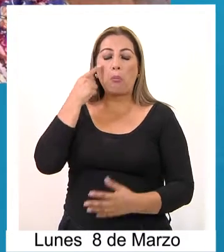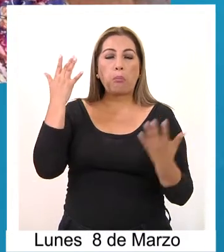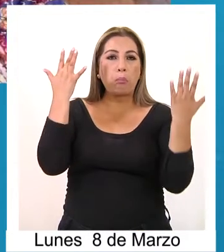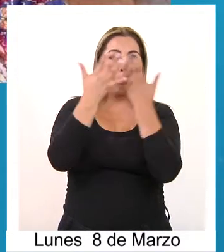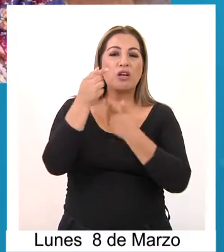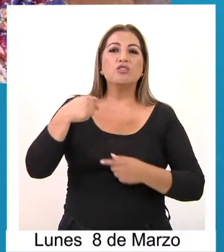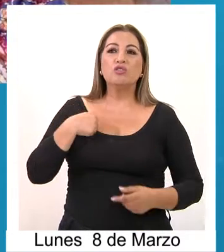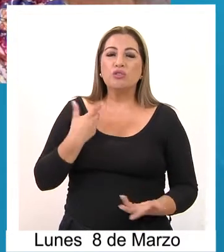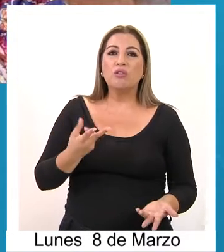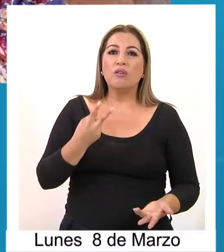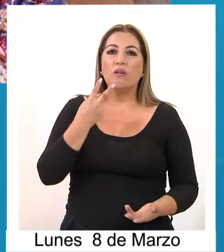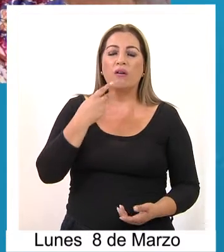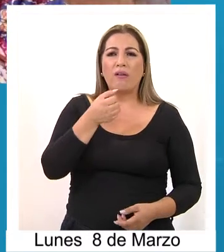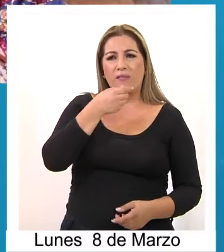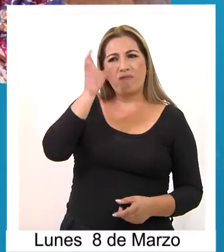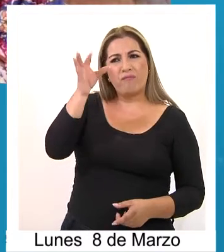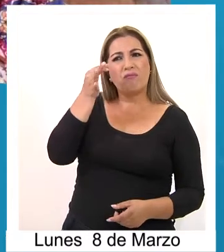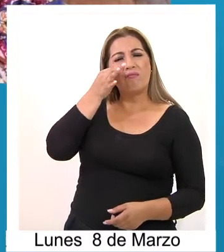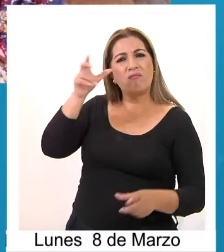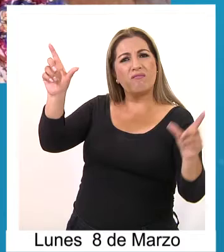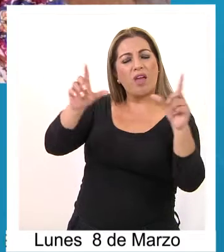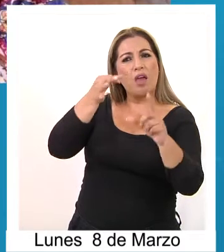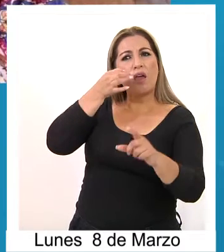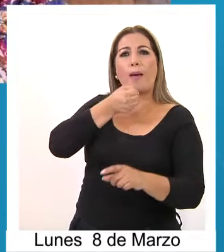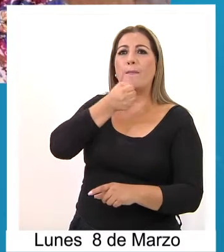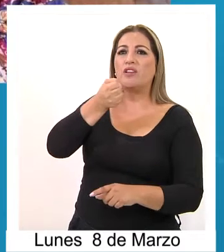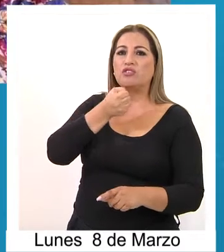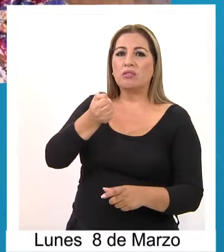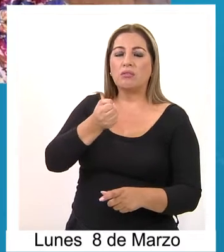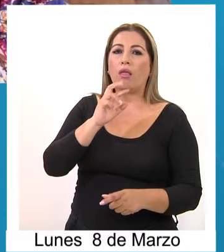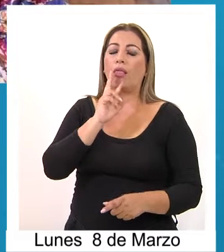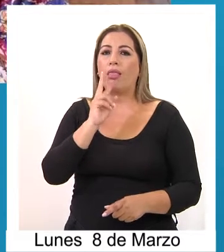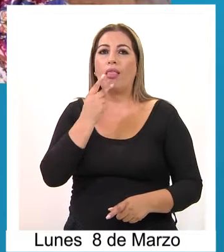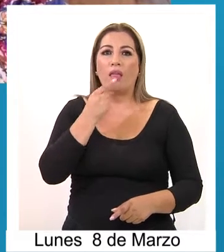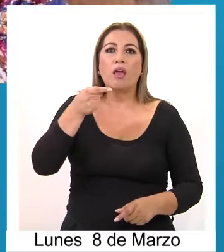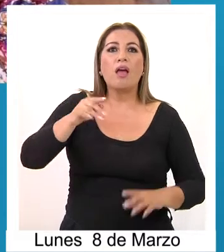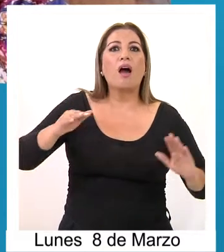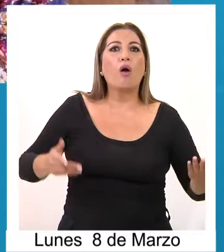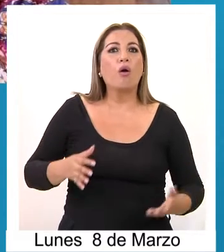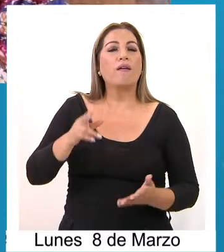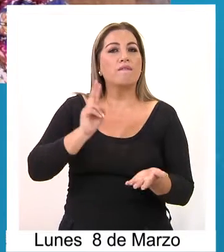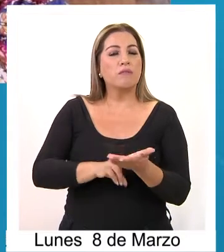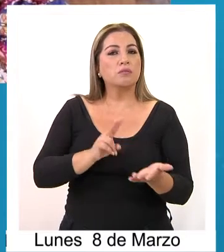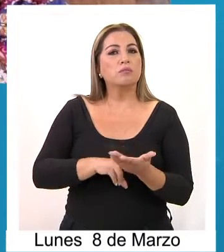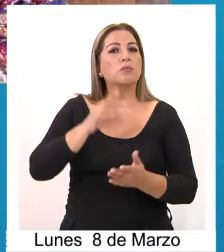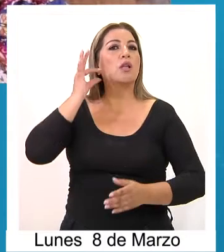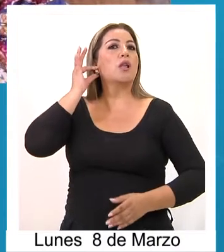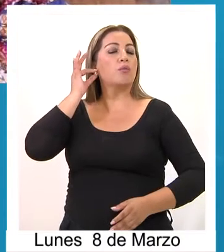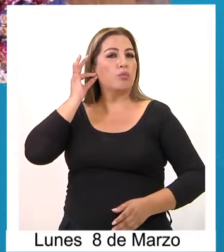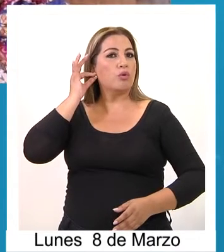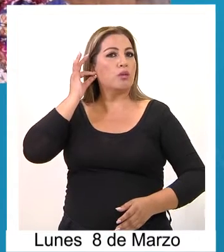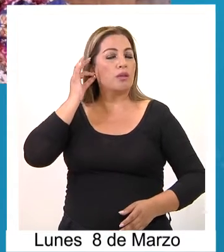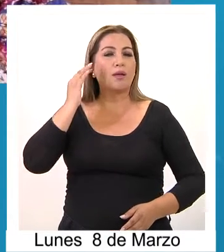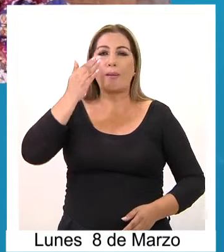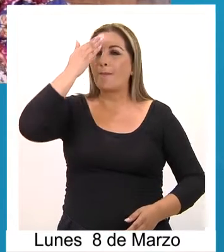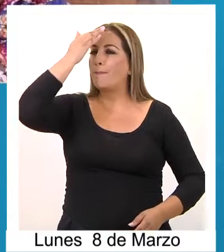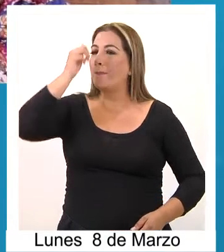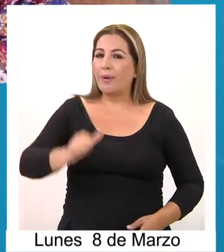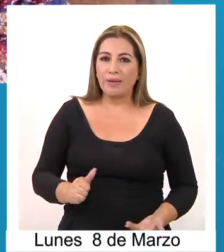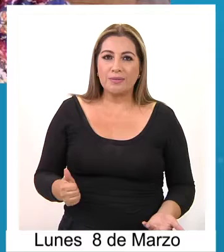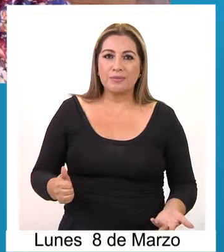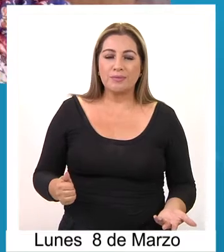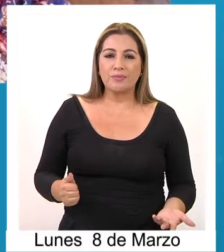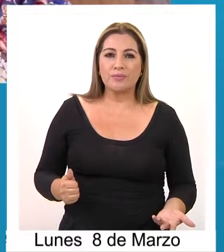visto, y yo misma di entrevistas diciendo lo contrario, pero a estas alturas ya hemos visto que efectivamente las embarazadas sí se comportan peor y les va